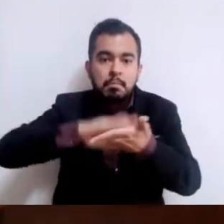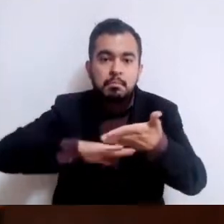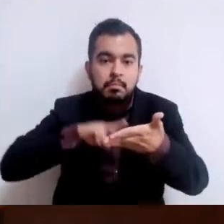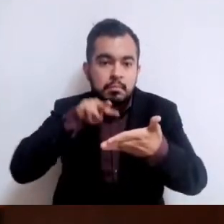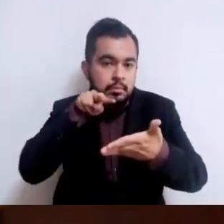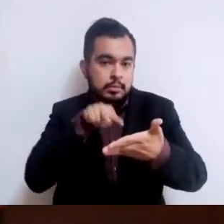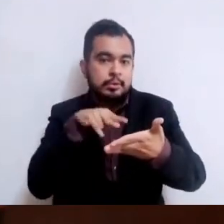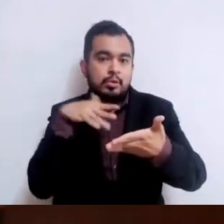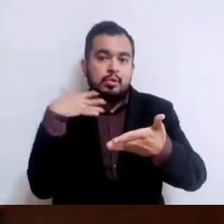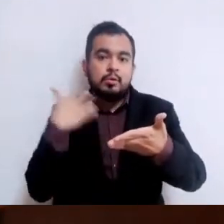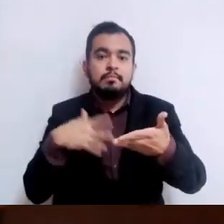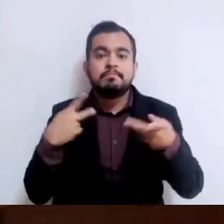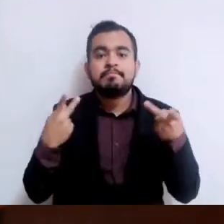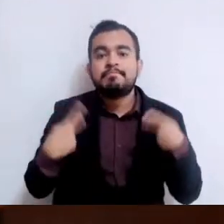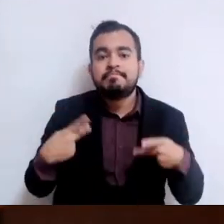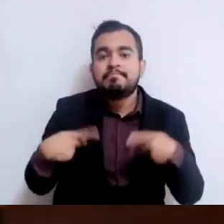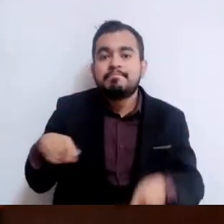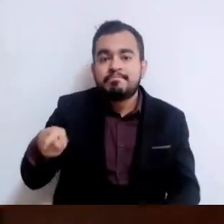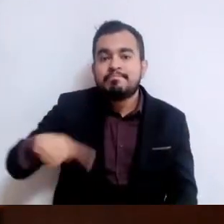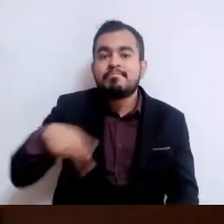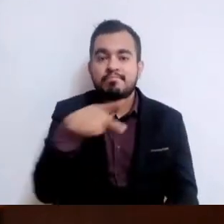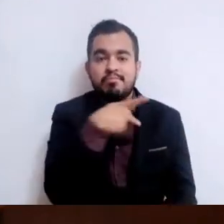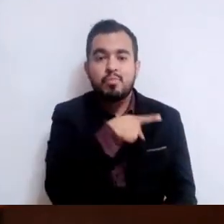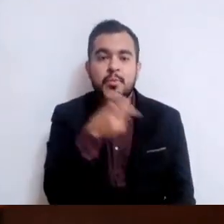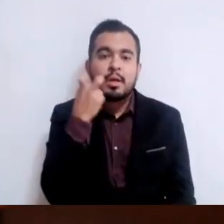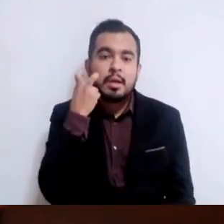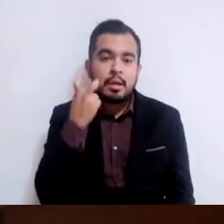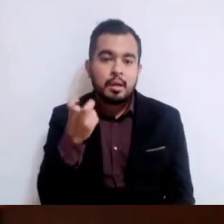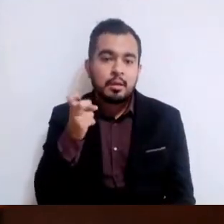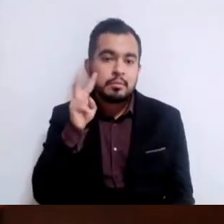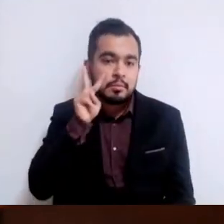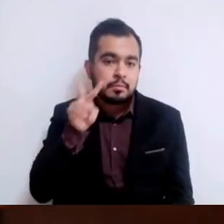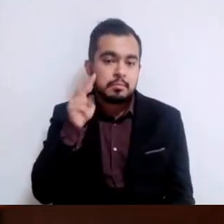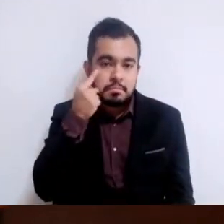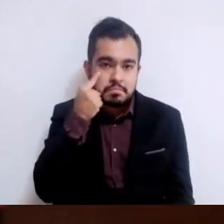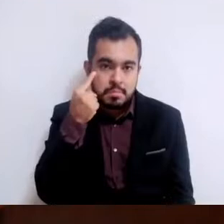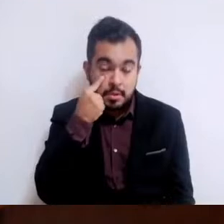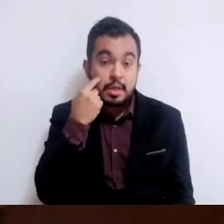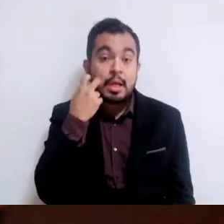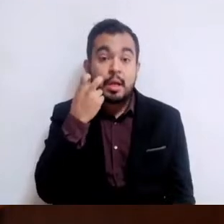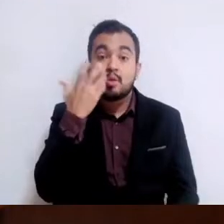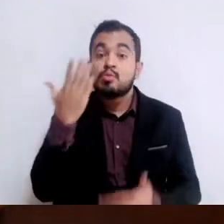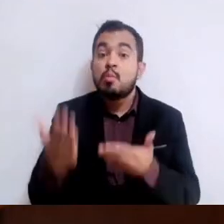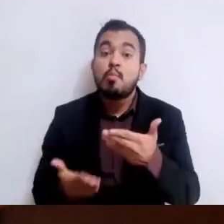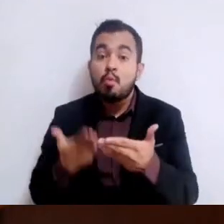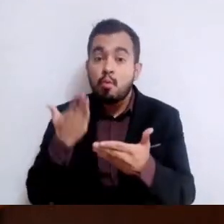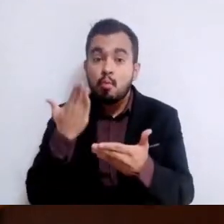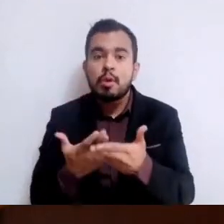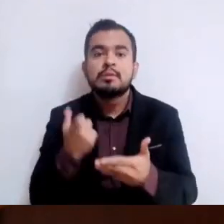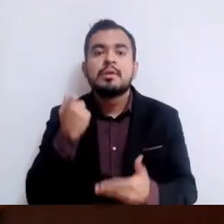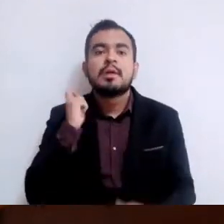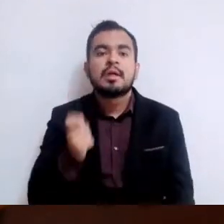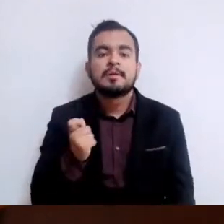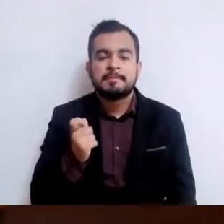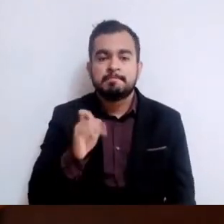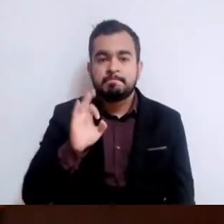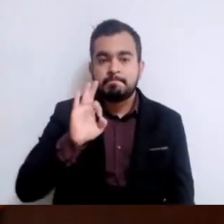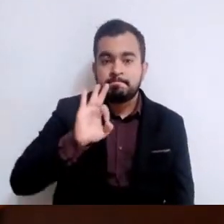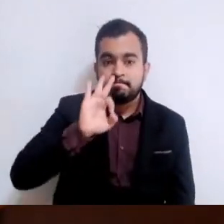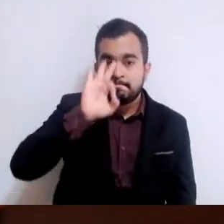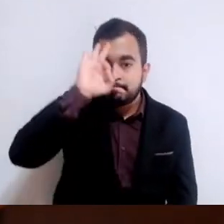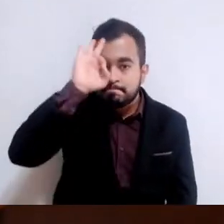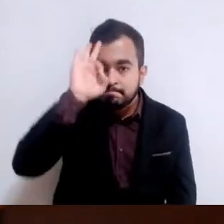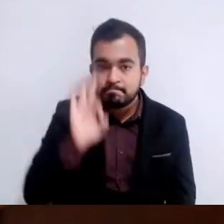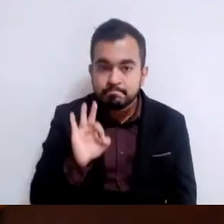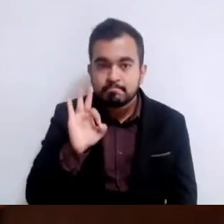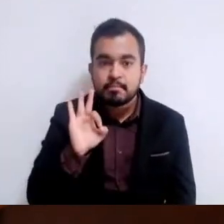más necesitada. Para hacer frente a esta situación, proponemos instaurar un esquema tarifario diferenciado que apoye